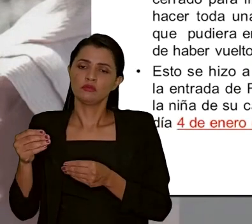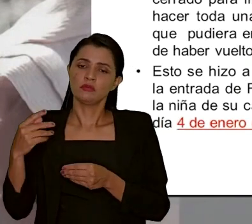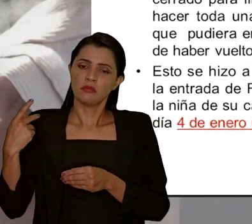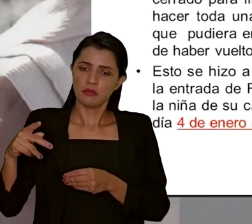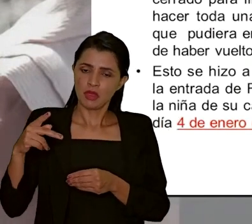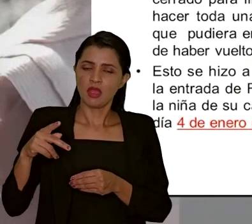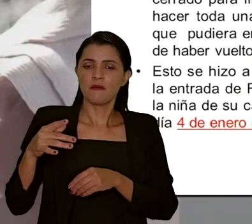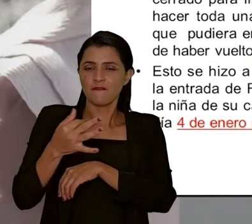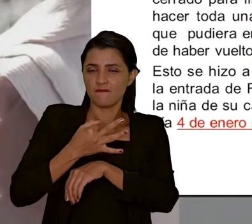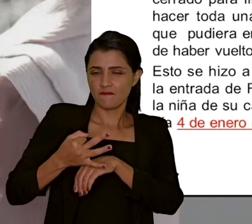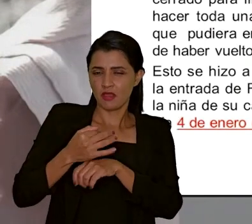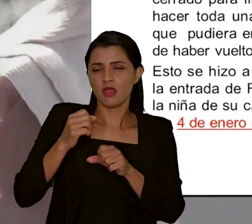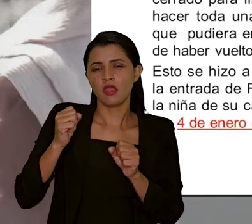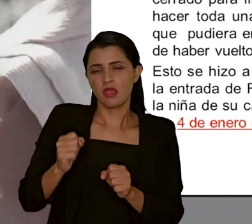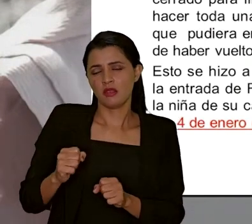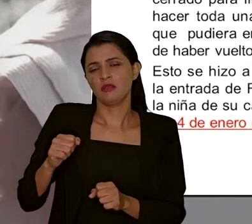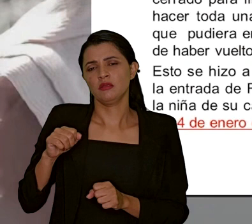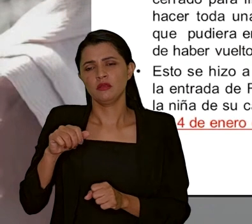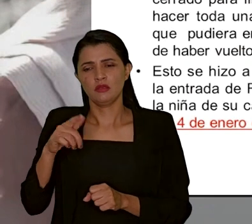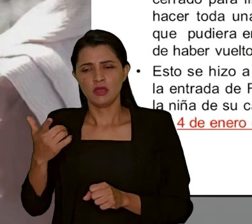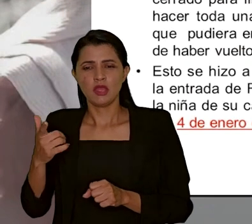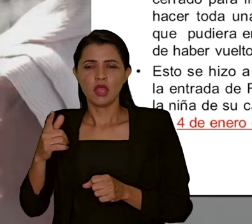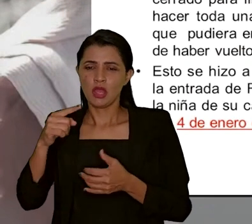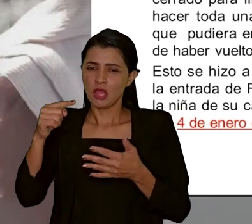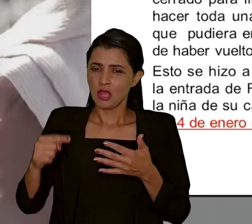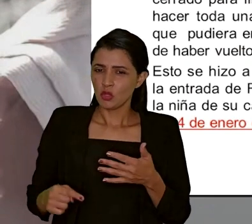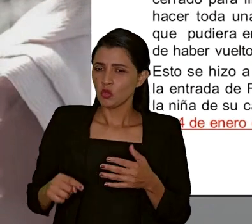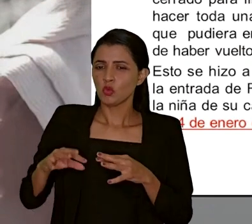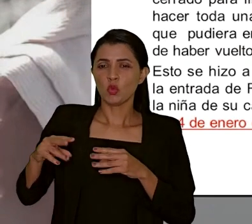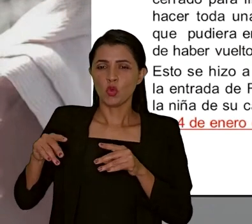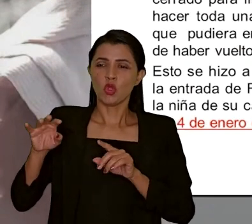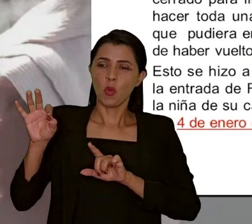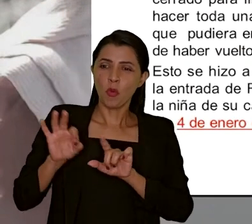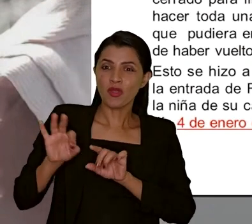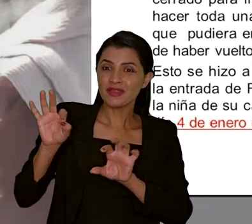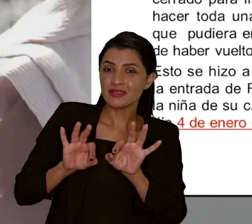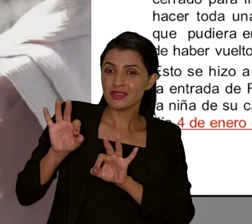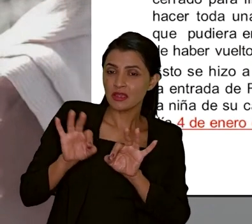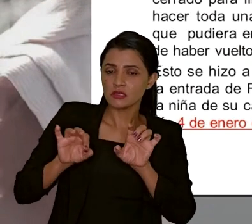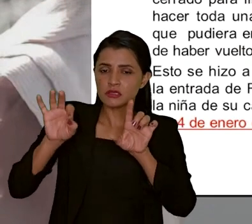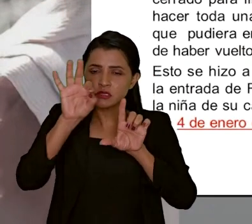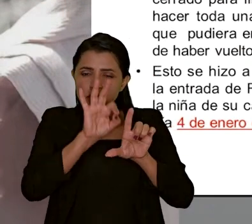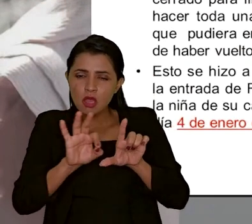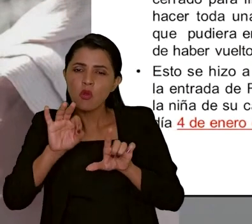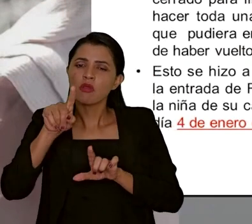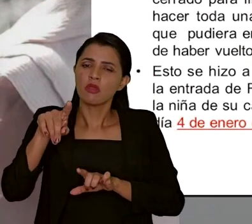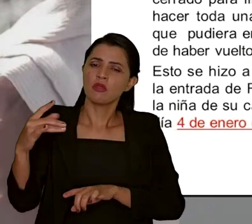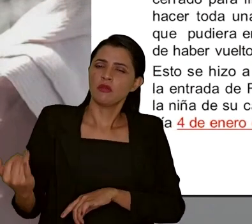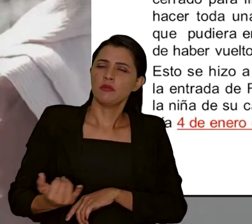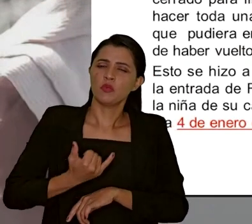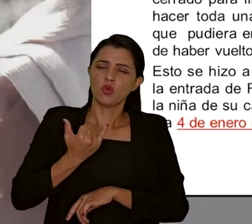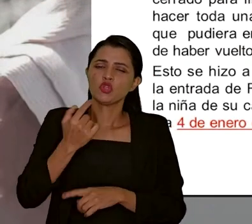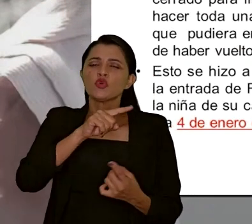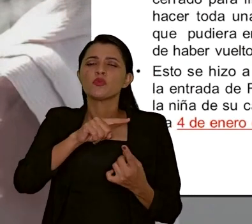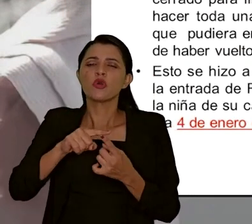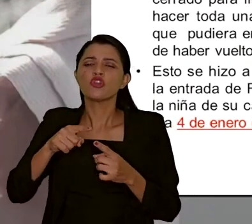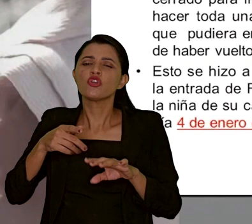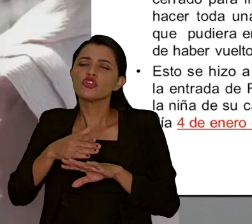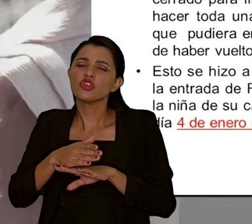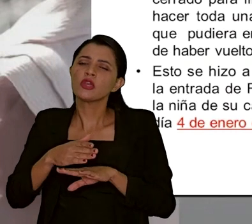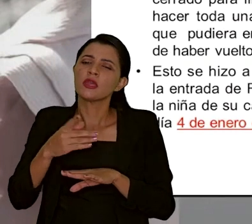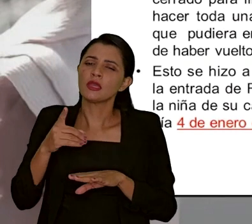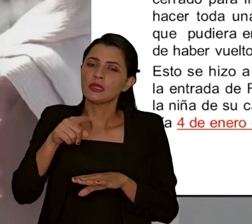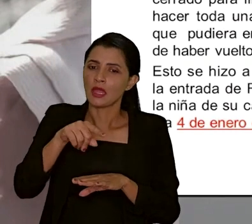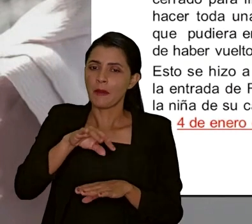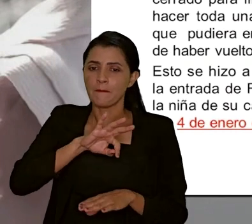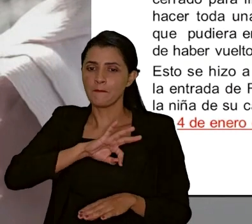que hacer toda una logística más que importante para que pudiera entrar a la provincia 2 días